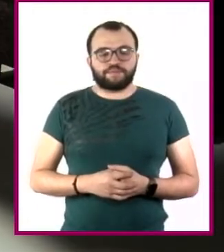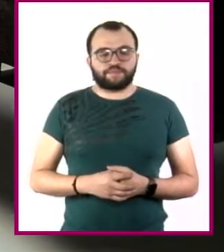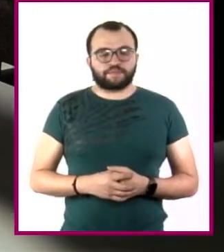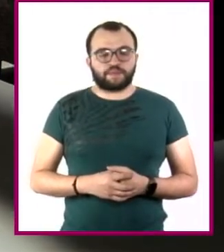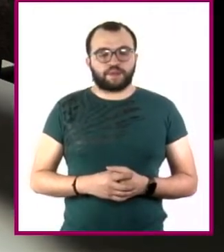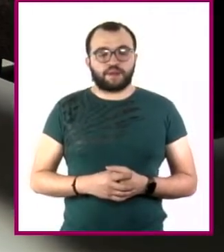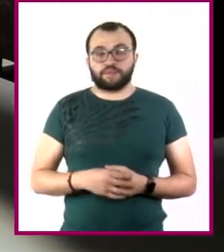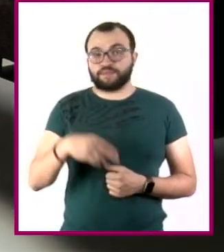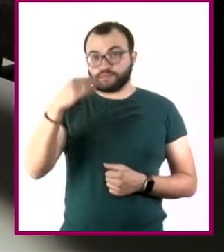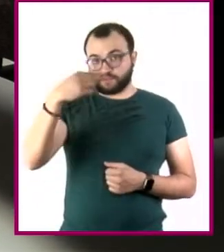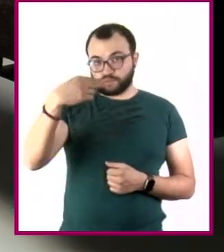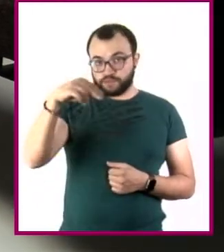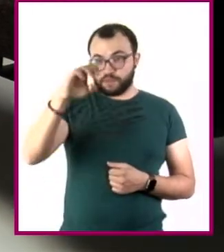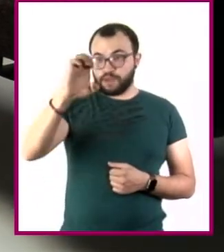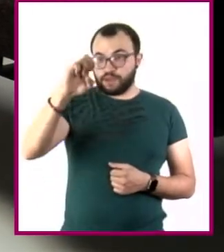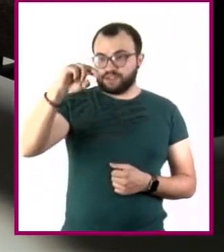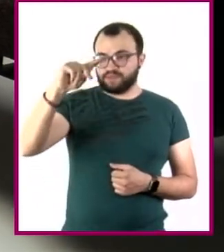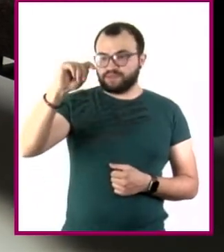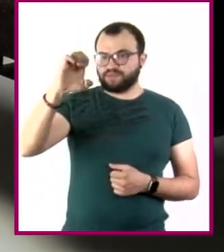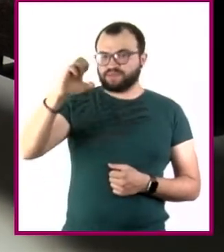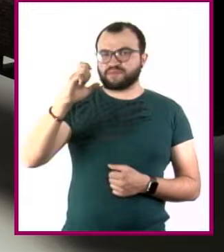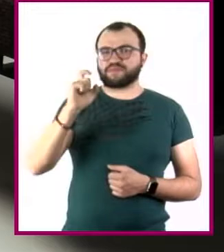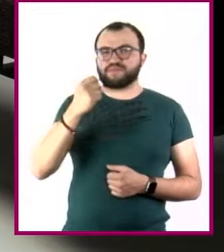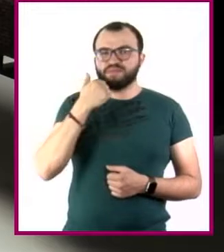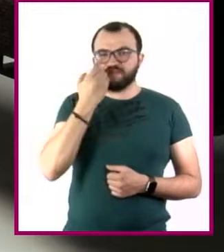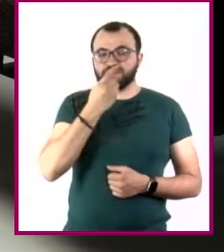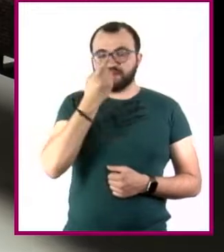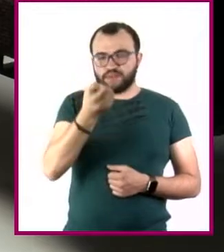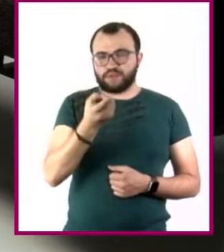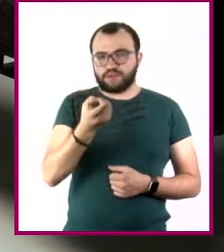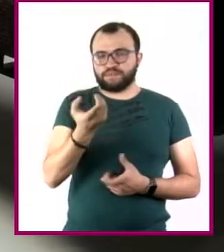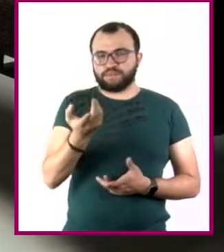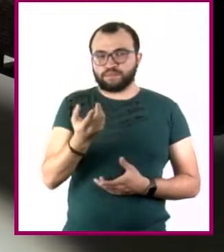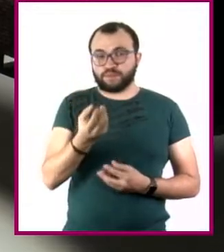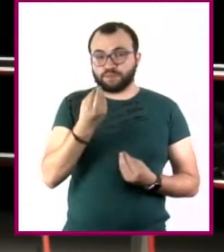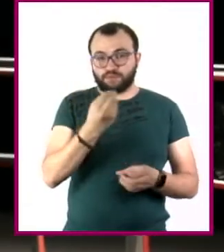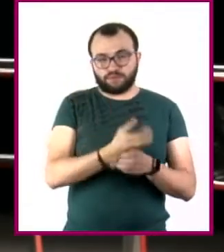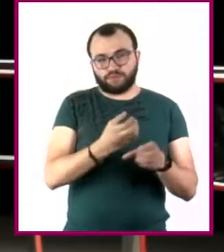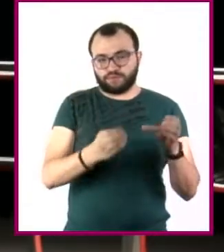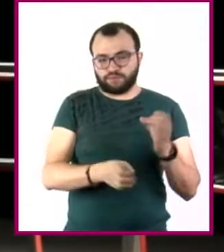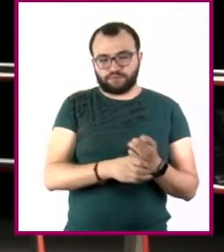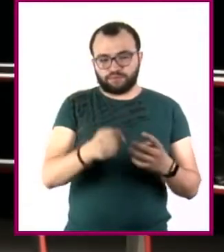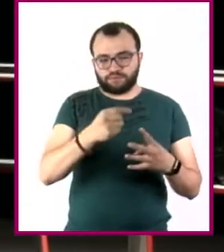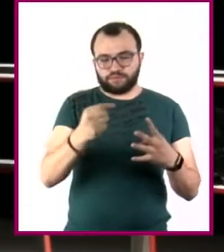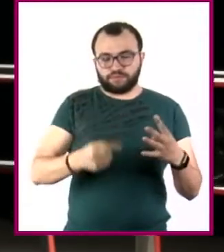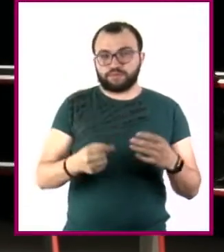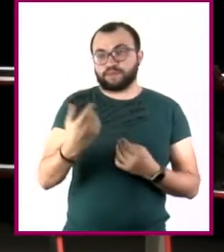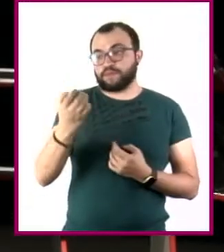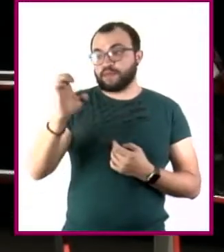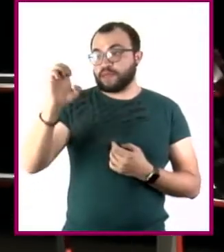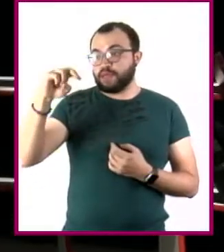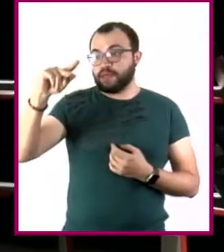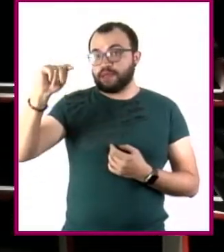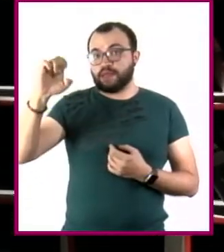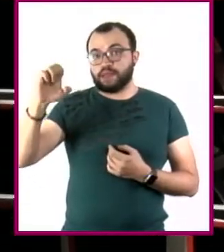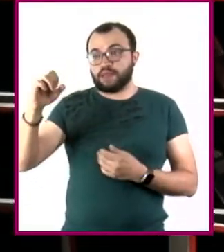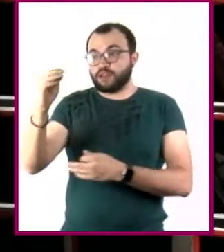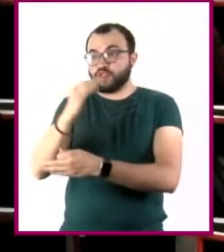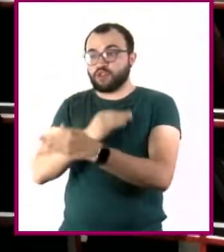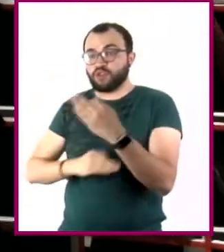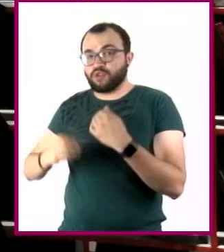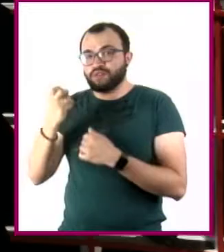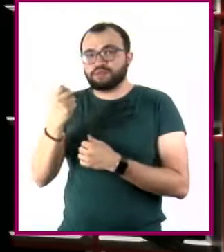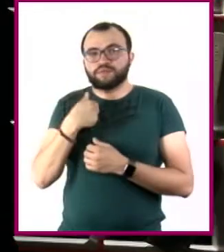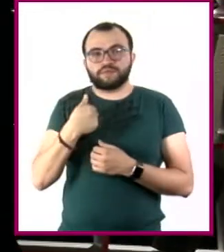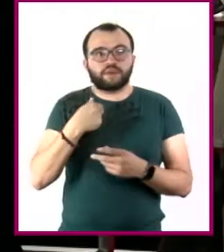Llamamos ente a muchas cosas y en diversos sentidos. Ente es todo aquello de lo que